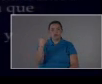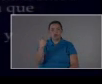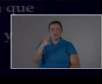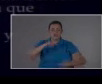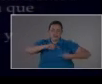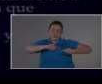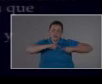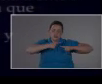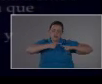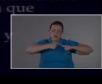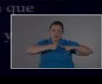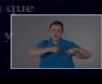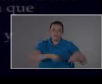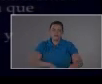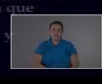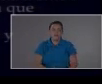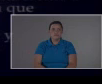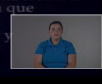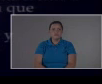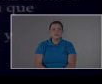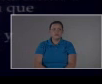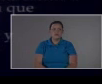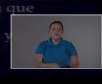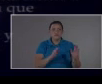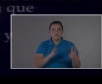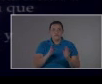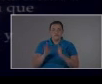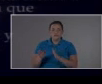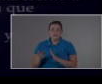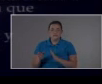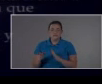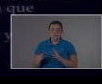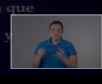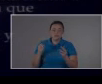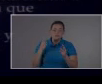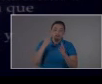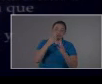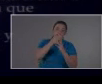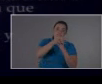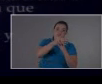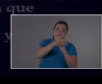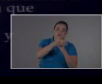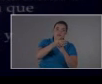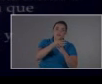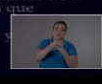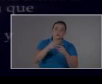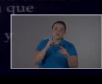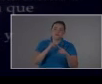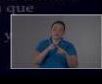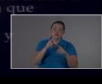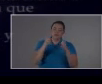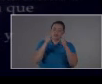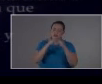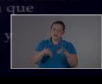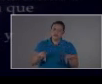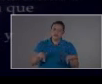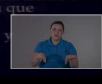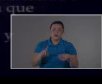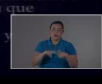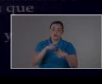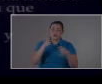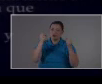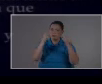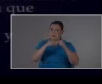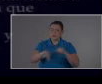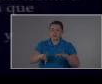viene de la palabra dolor. Es el proceso que atravesamos a partir de alguna pérdida. Es la reacción de nuestra alma frente a